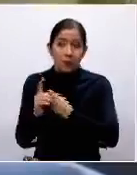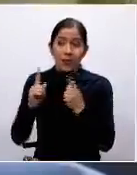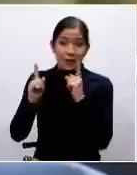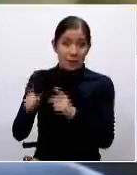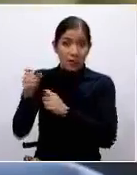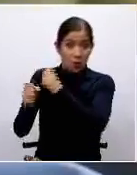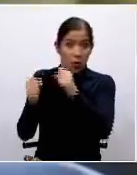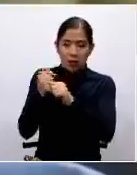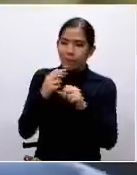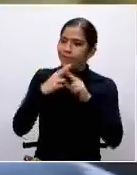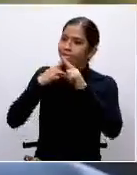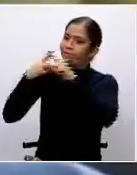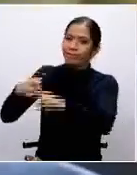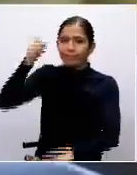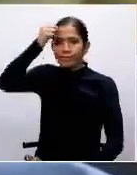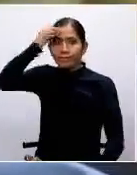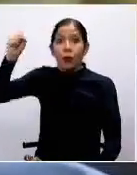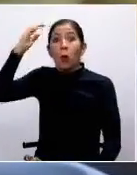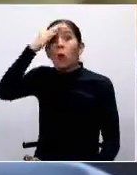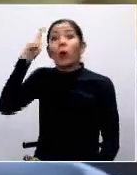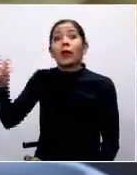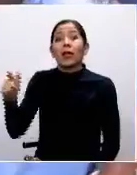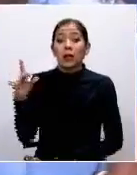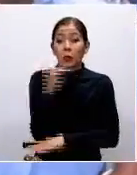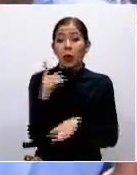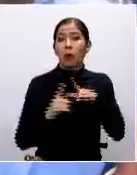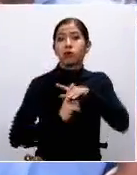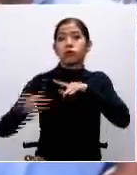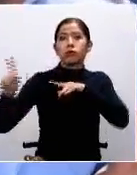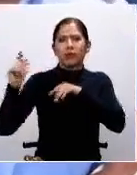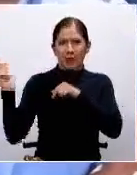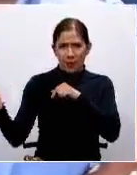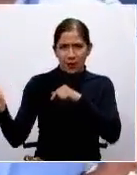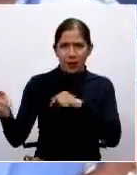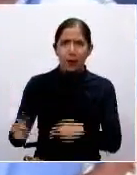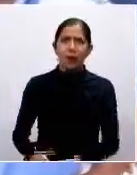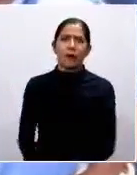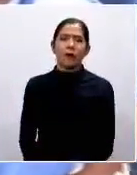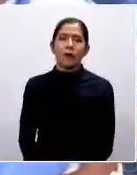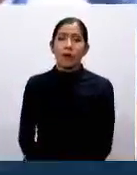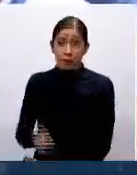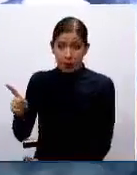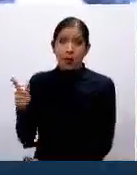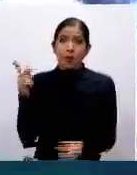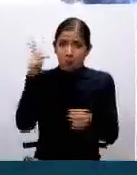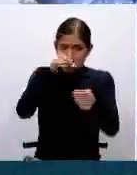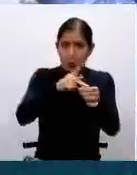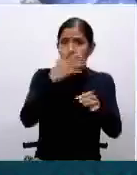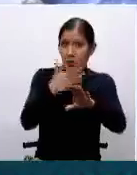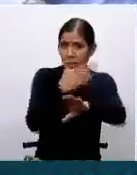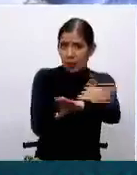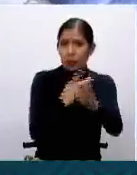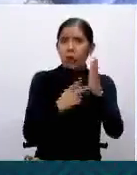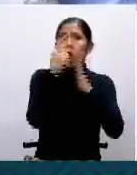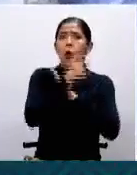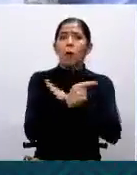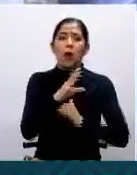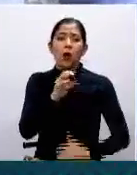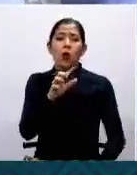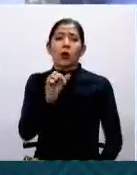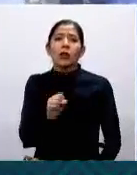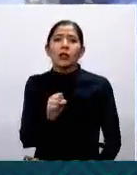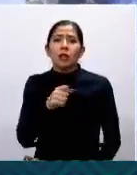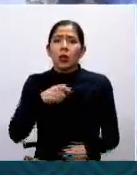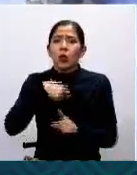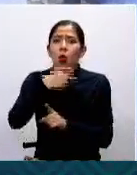año fue declarado en rebeldía tras fugar del país. También era parte de Cotas en Cuota, ¿no? No nos olvidemos. Alrededor de 4 meses